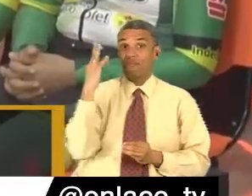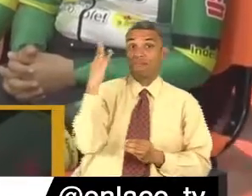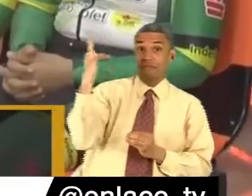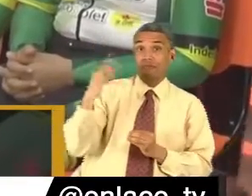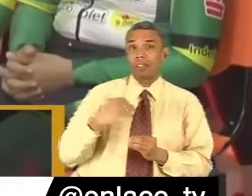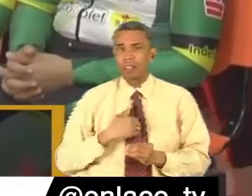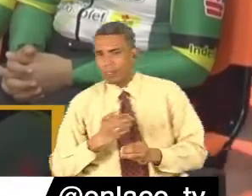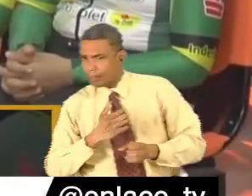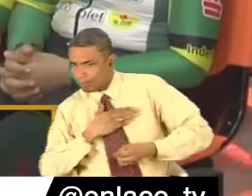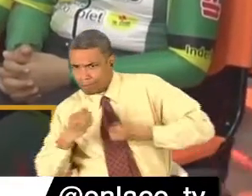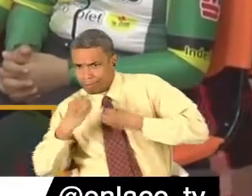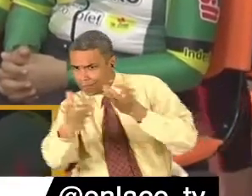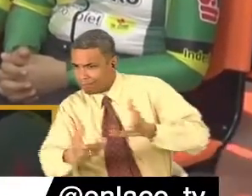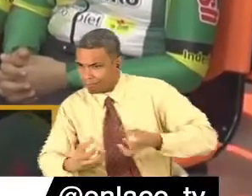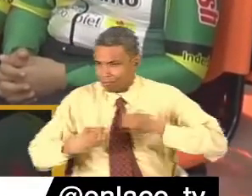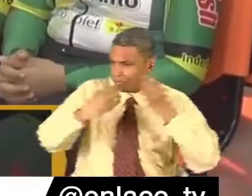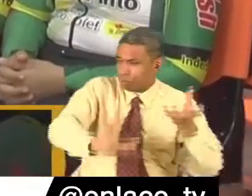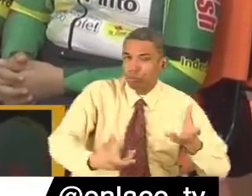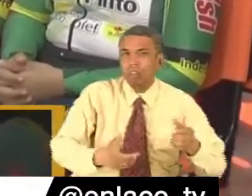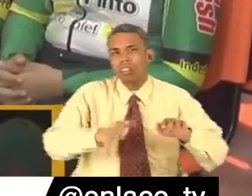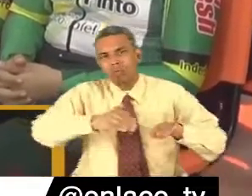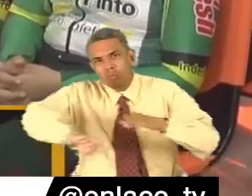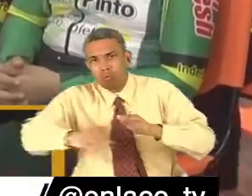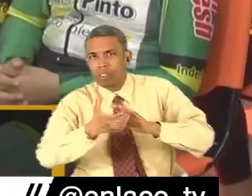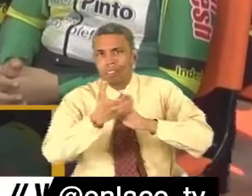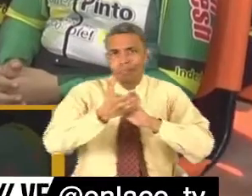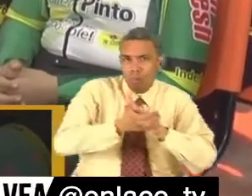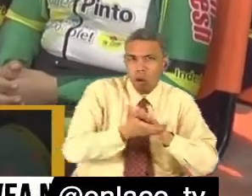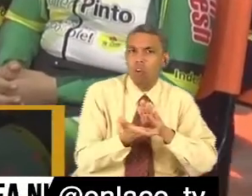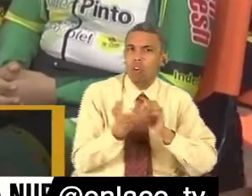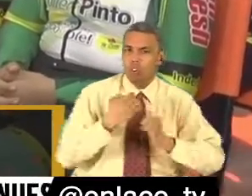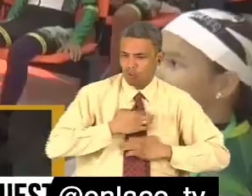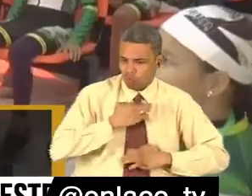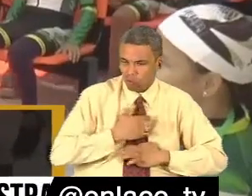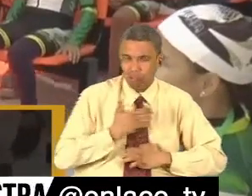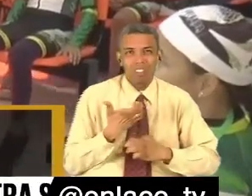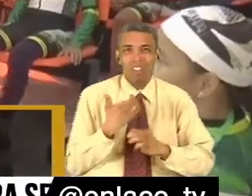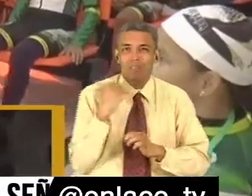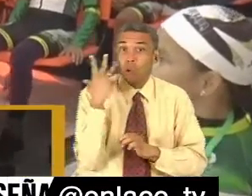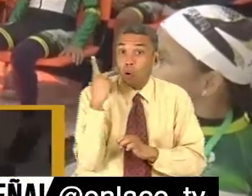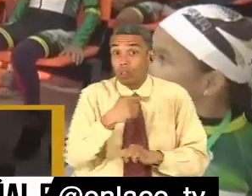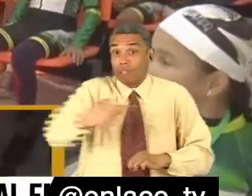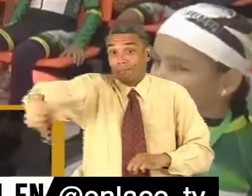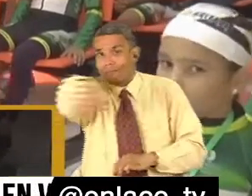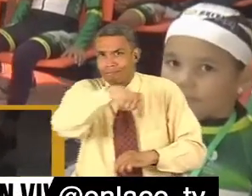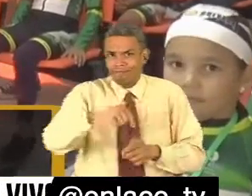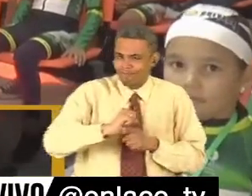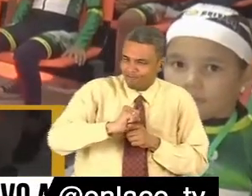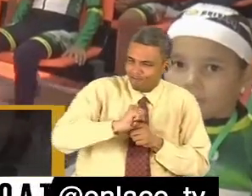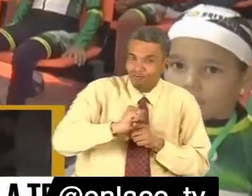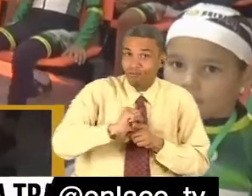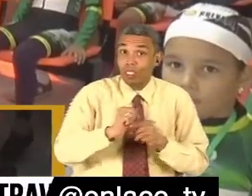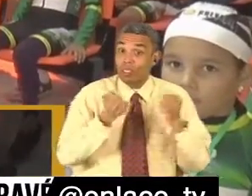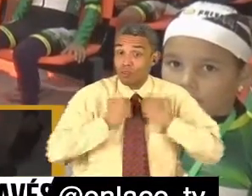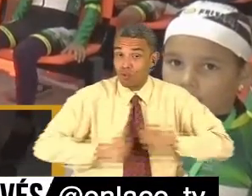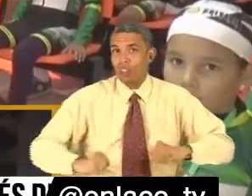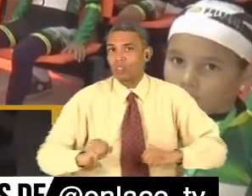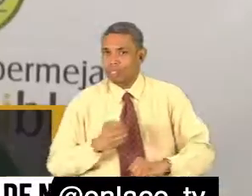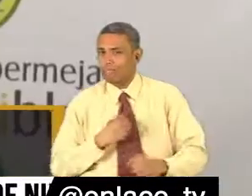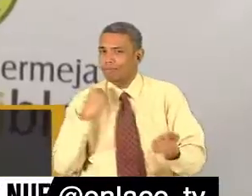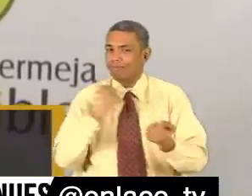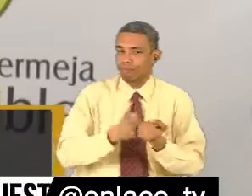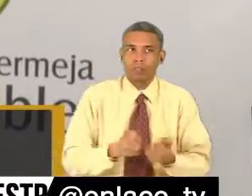cuales carecían niños y jóvenes de la Escuela de Formación Oficial y que entrenan noche tras noche en el Patinódromo Mundialista Raúl Meneses